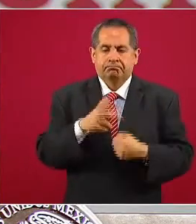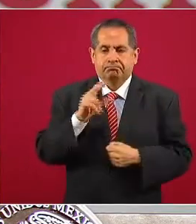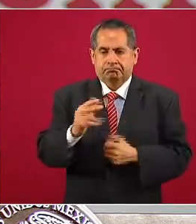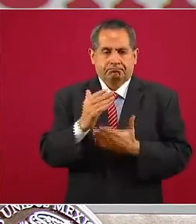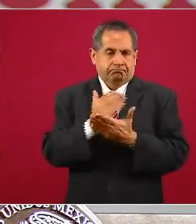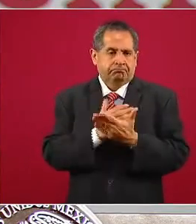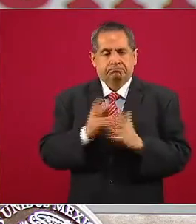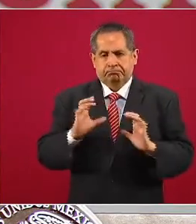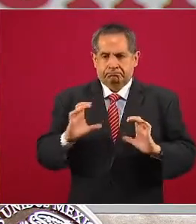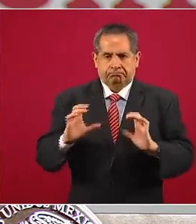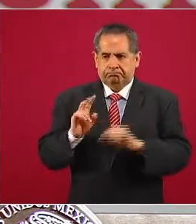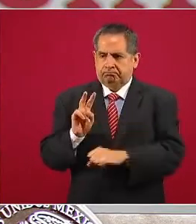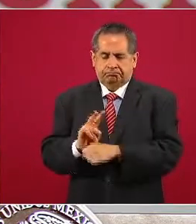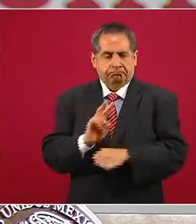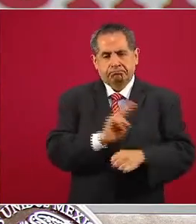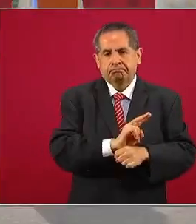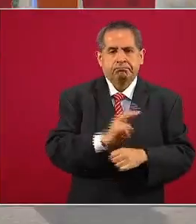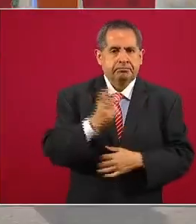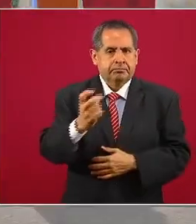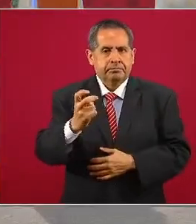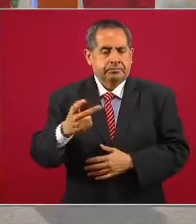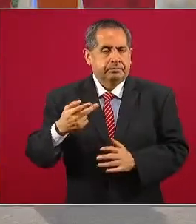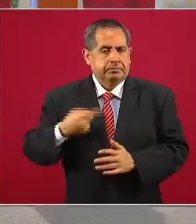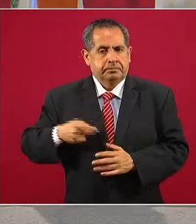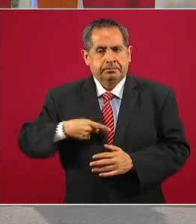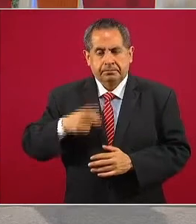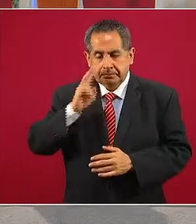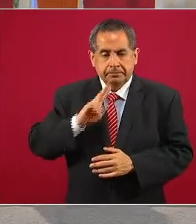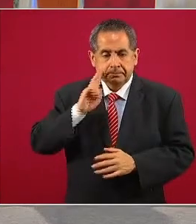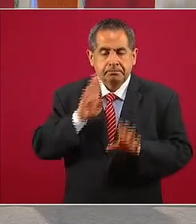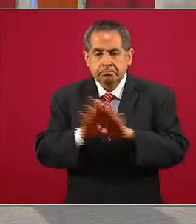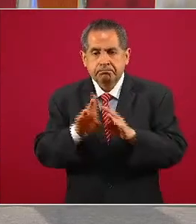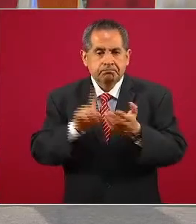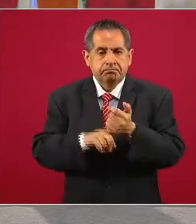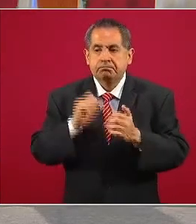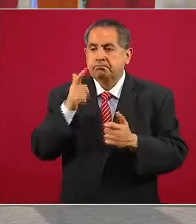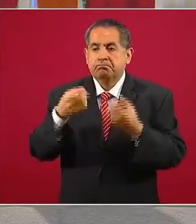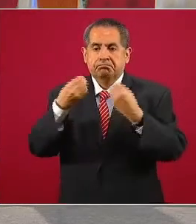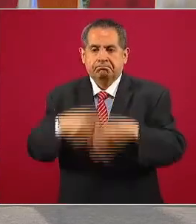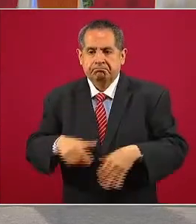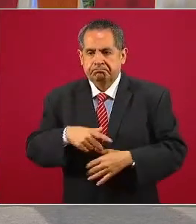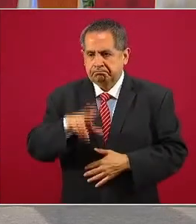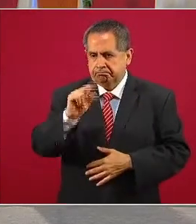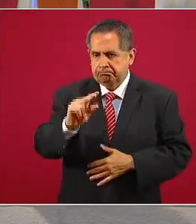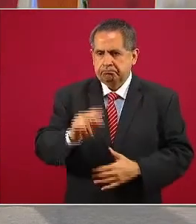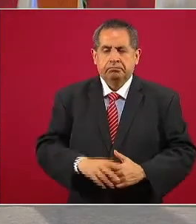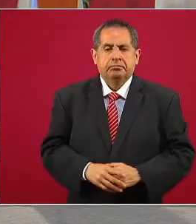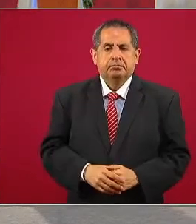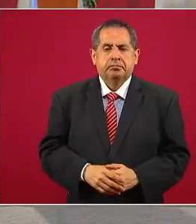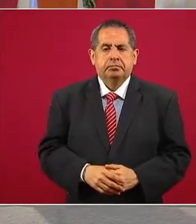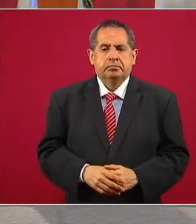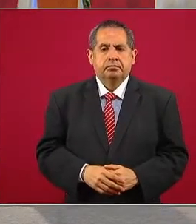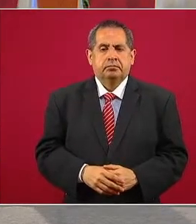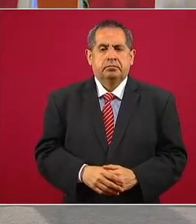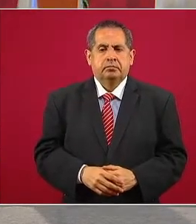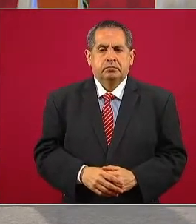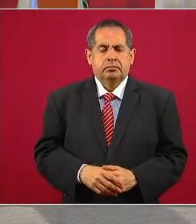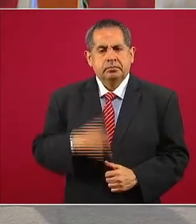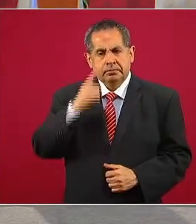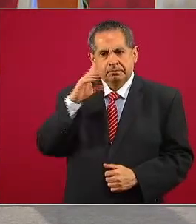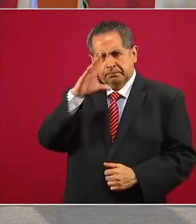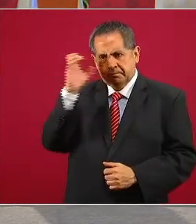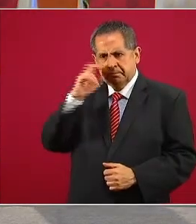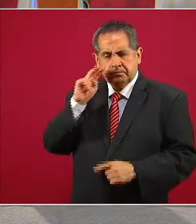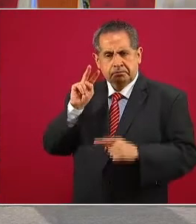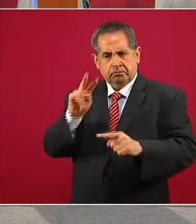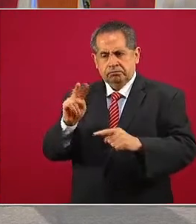situaciones en las que la población pueda tener algún efecto negativo. Y les vamos a mostrar las fotografías, sí,